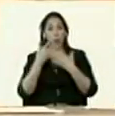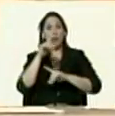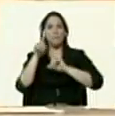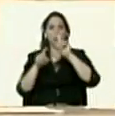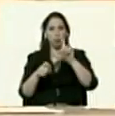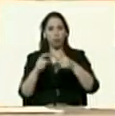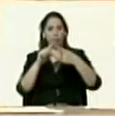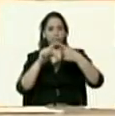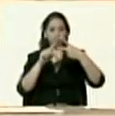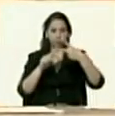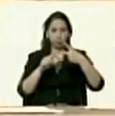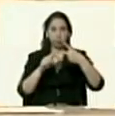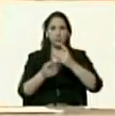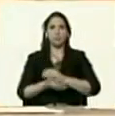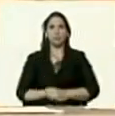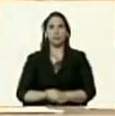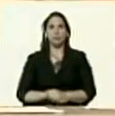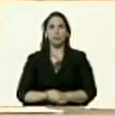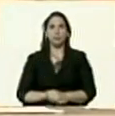dos.